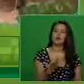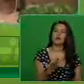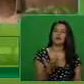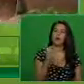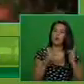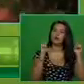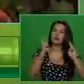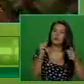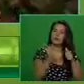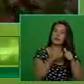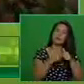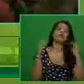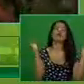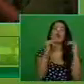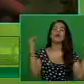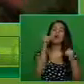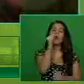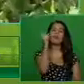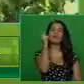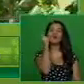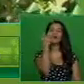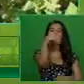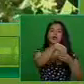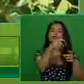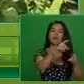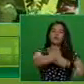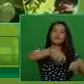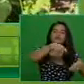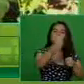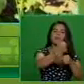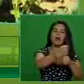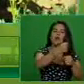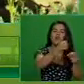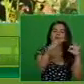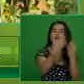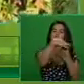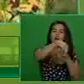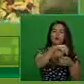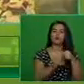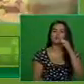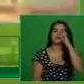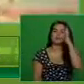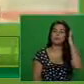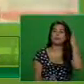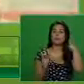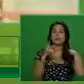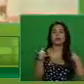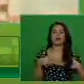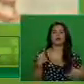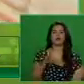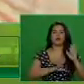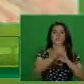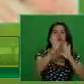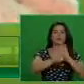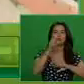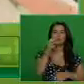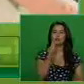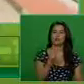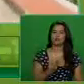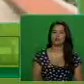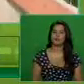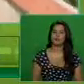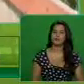uno de los temas es la equidad de género para la agricultura familiar, ¿no? Un tema donde Venezuela ha tenido grandes conquistas, grandes logros,